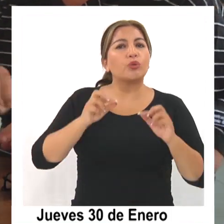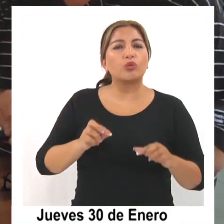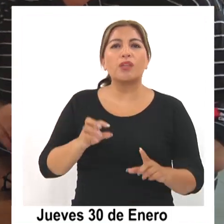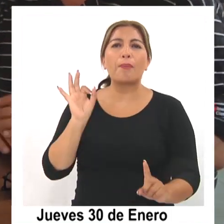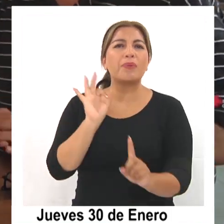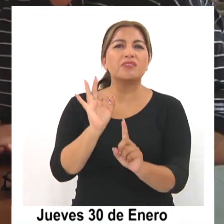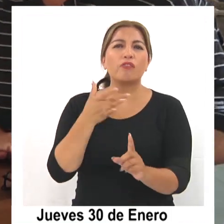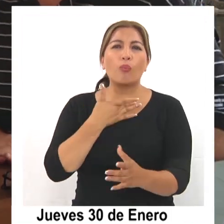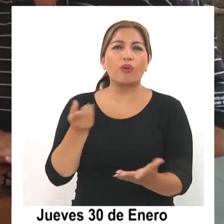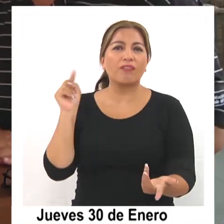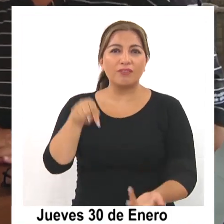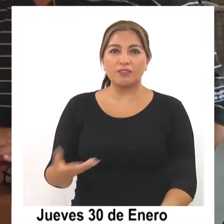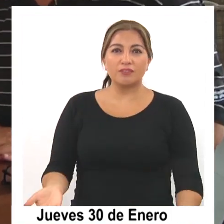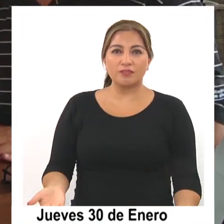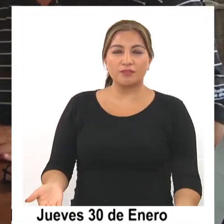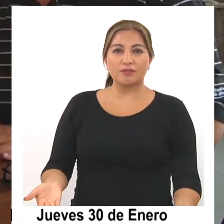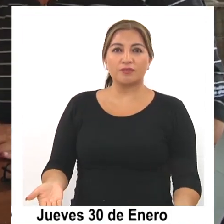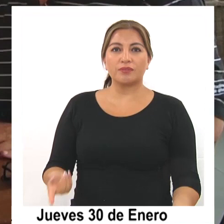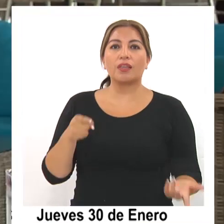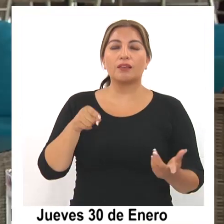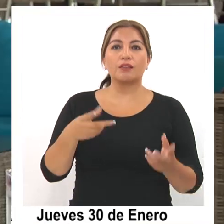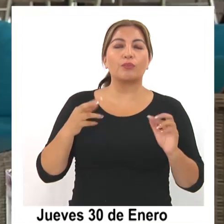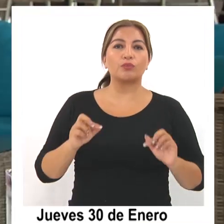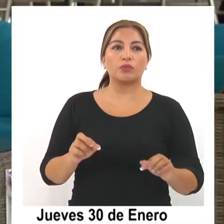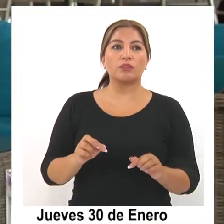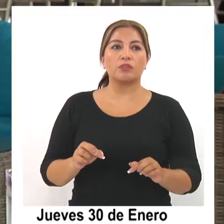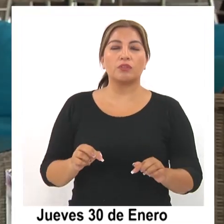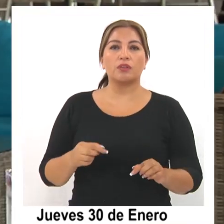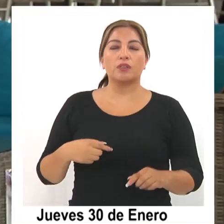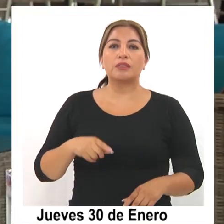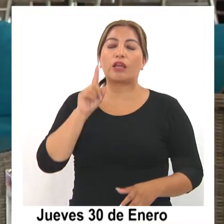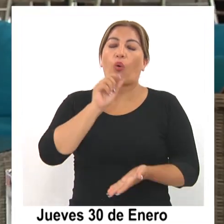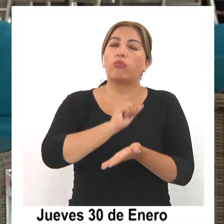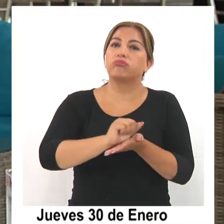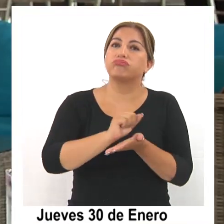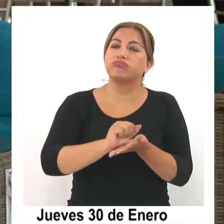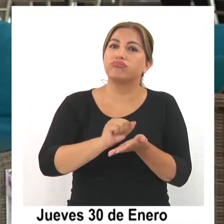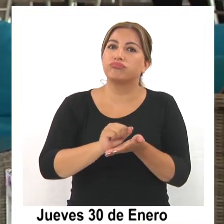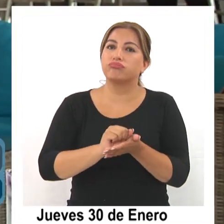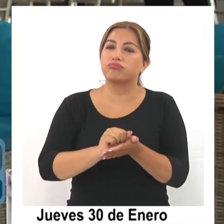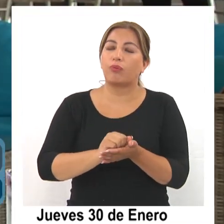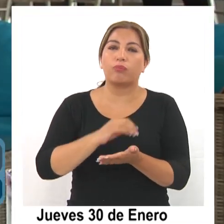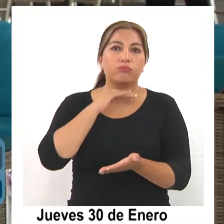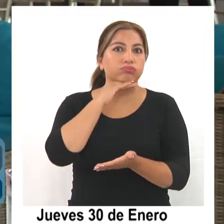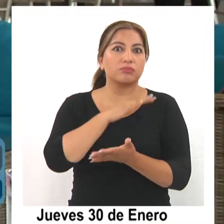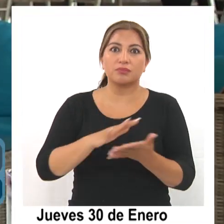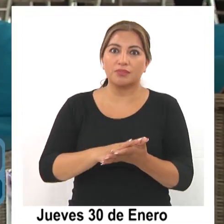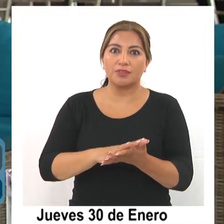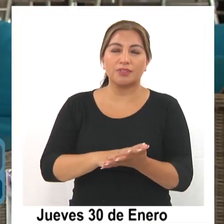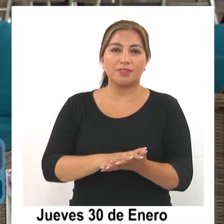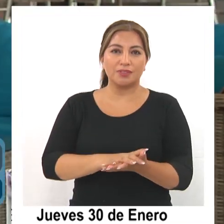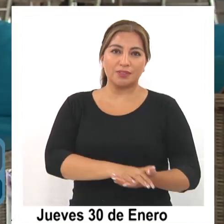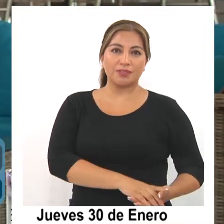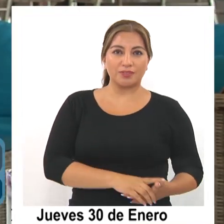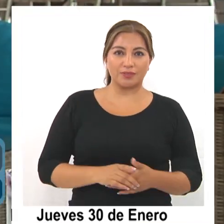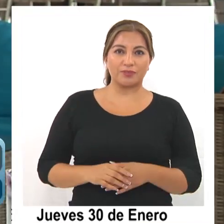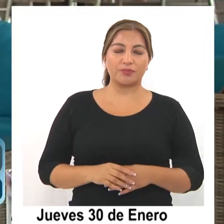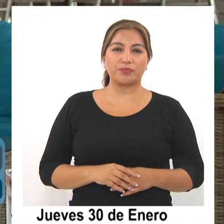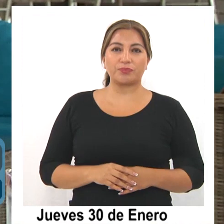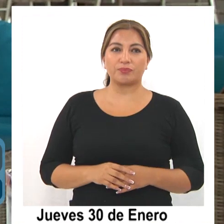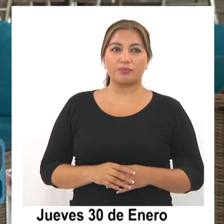puntualmente de qué se trató su visita? En esta ocasión vine con una agenda muy nutrida y